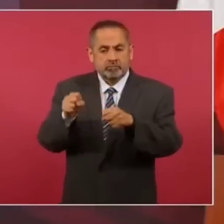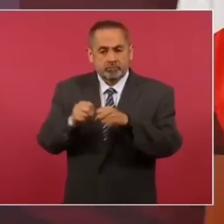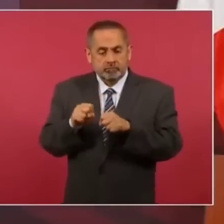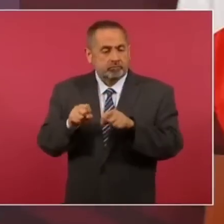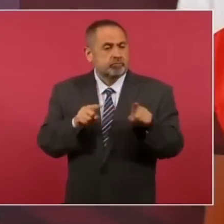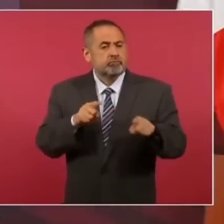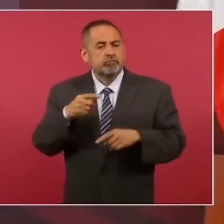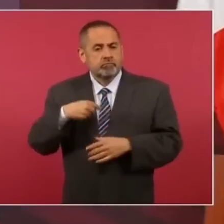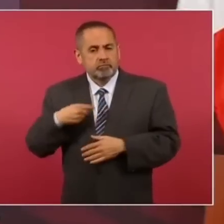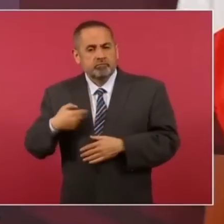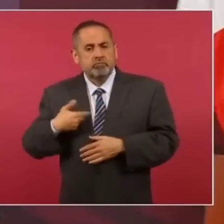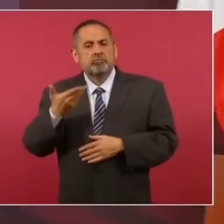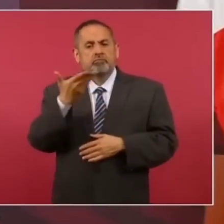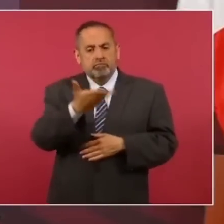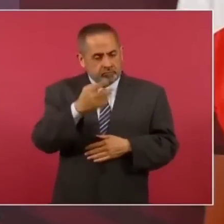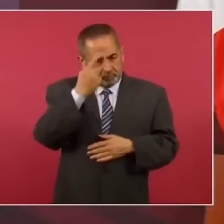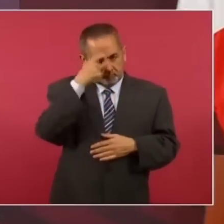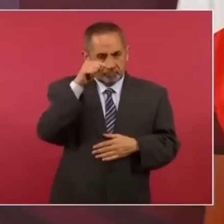pidiéndole